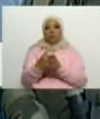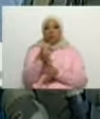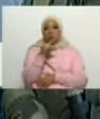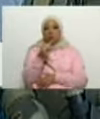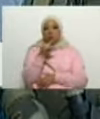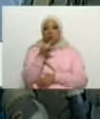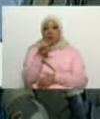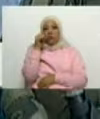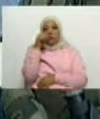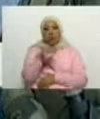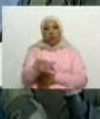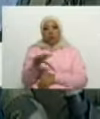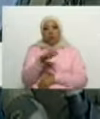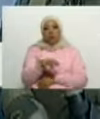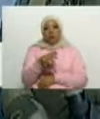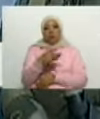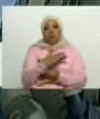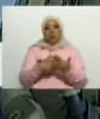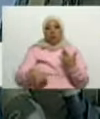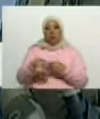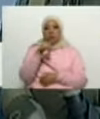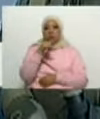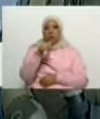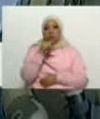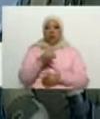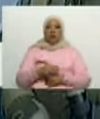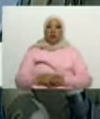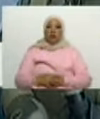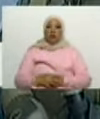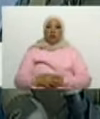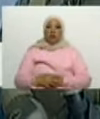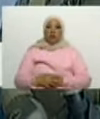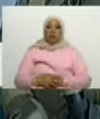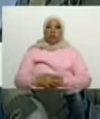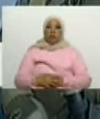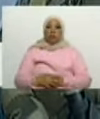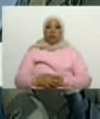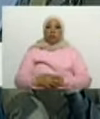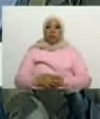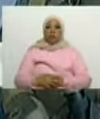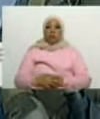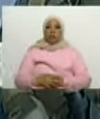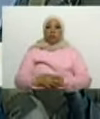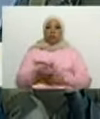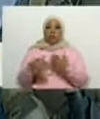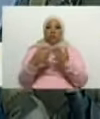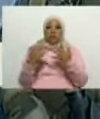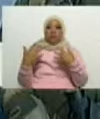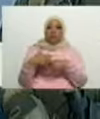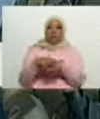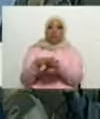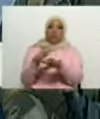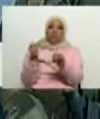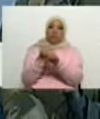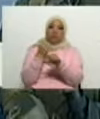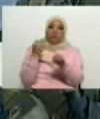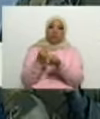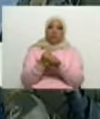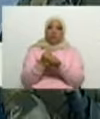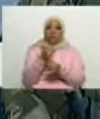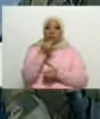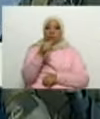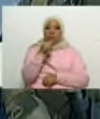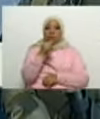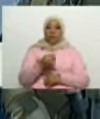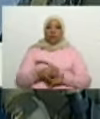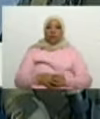cumpliendo las instrucciones del presidente Nicolás Maduro, seguir avanzando en los procesos de integración. Y este puente